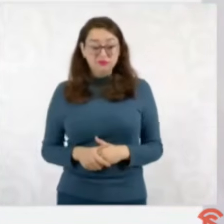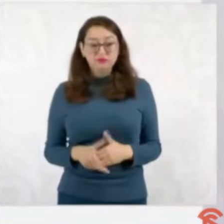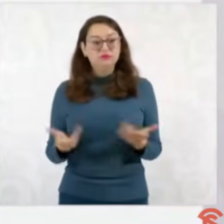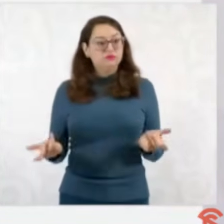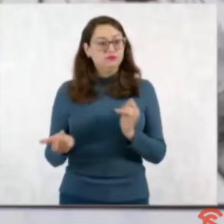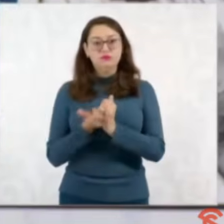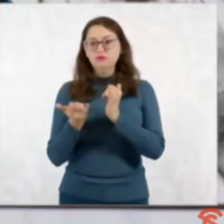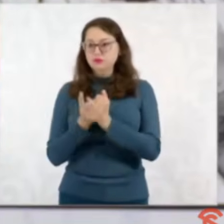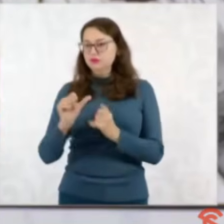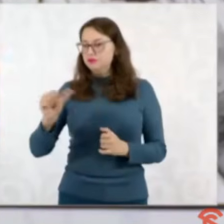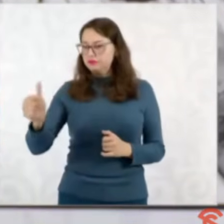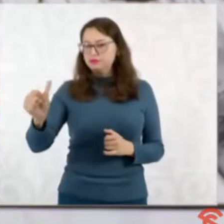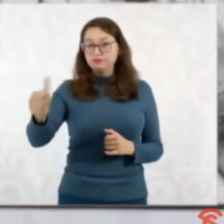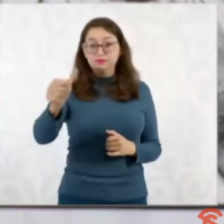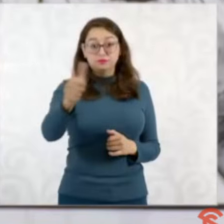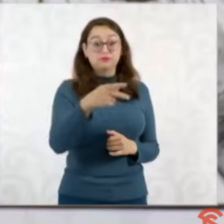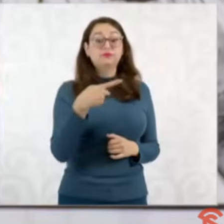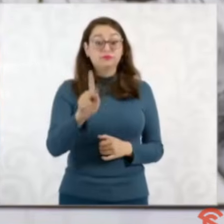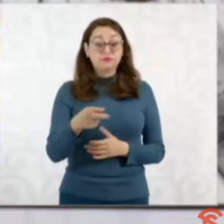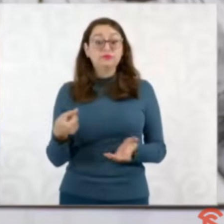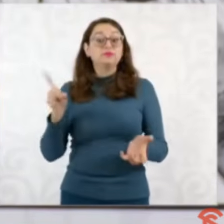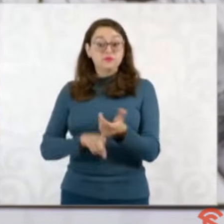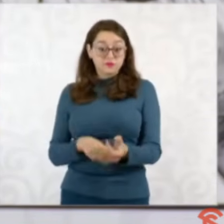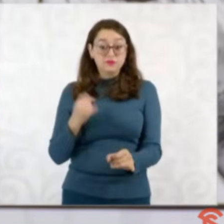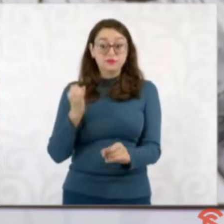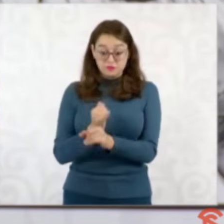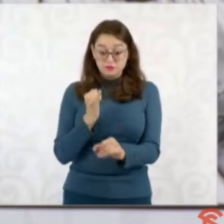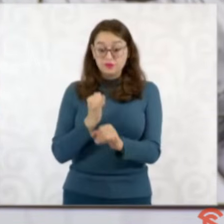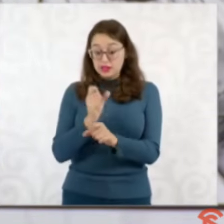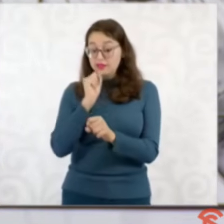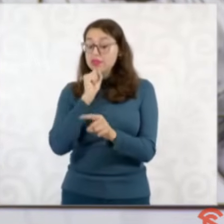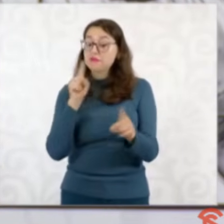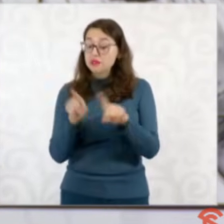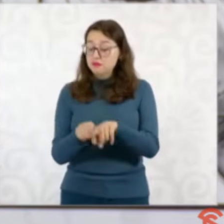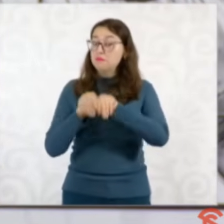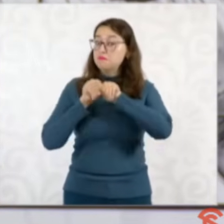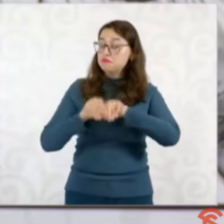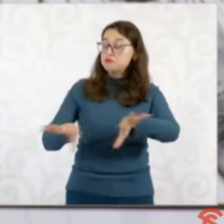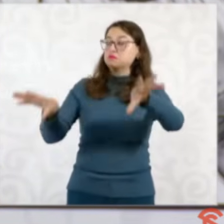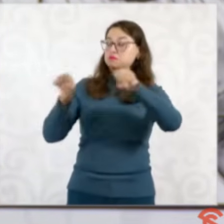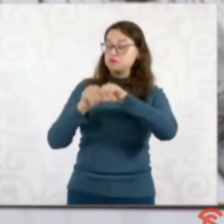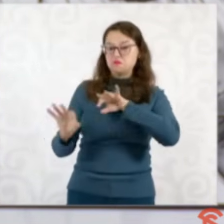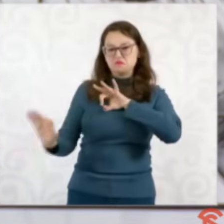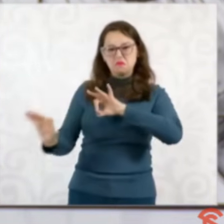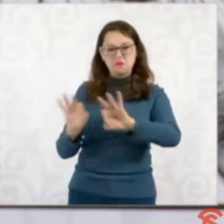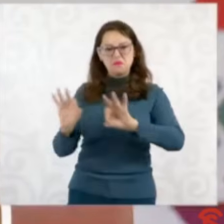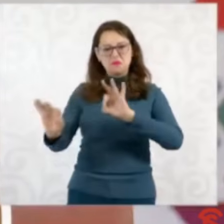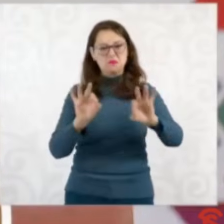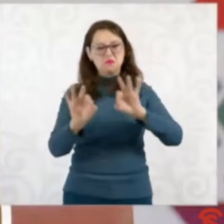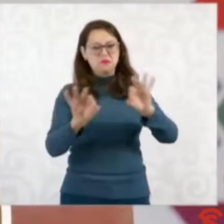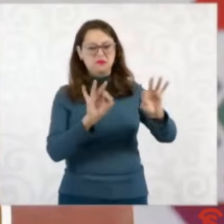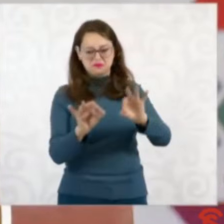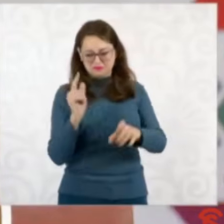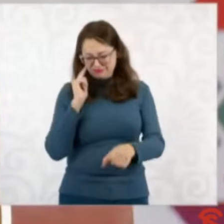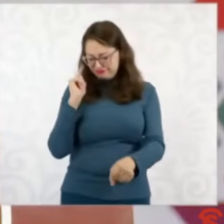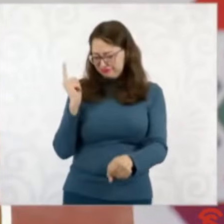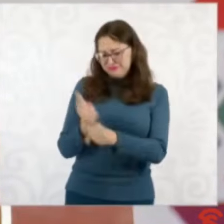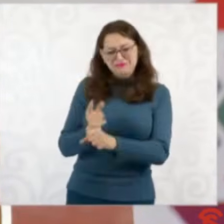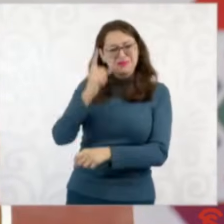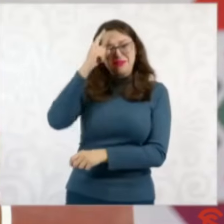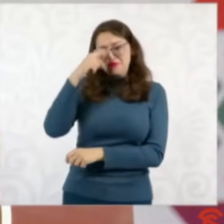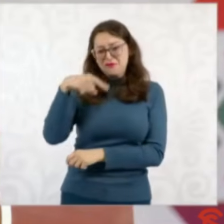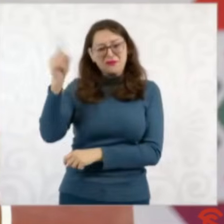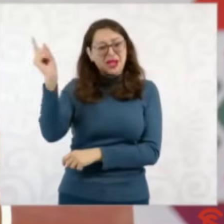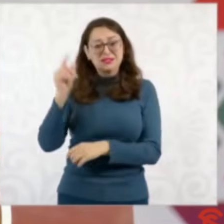de comunicación. Pero los de las redes sociales que también están muy involucrados, pues es muy fácil identificar, solamente